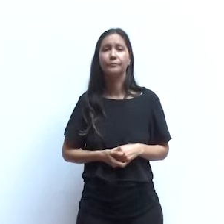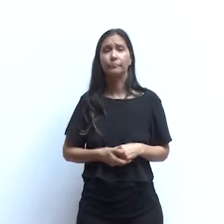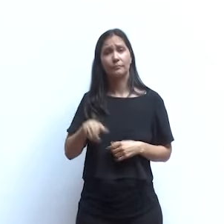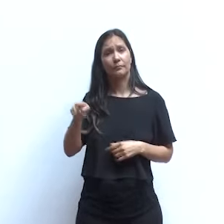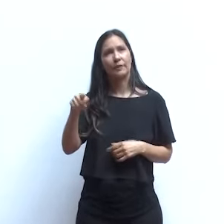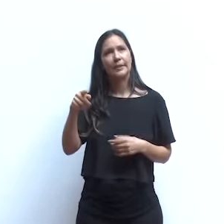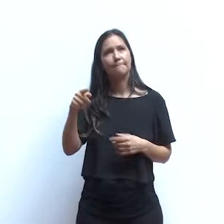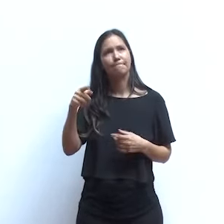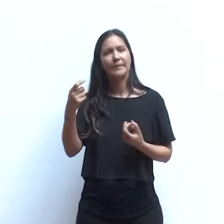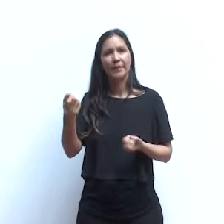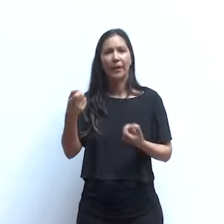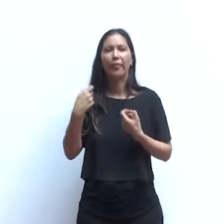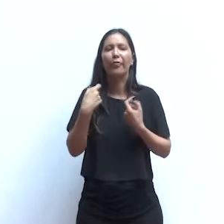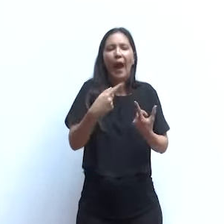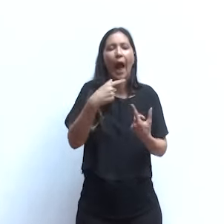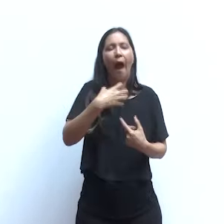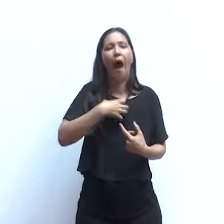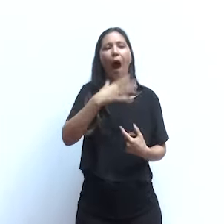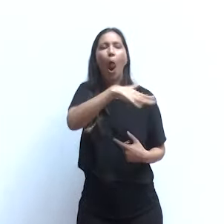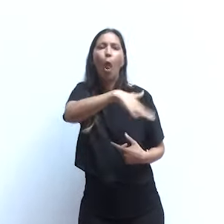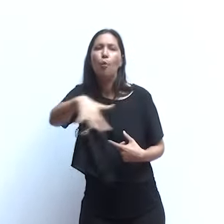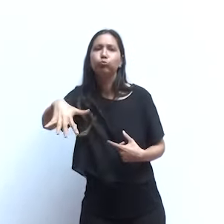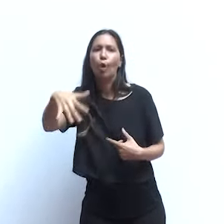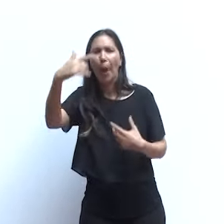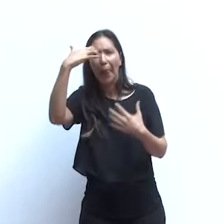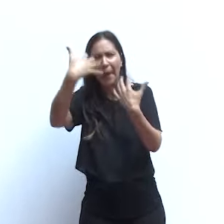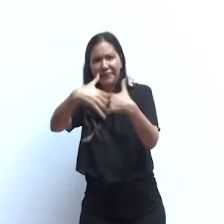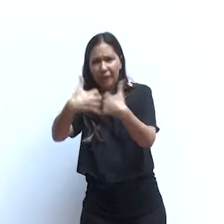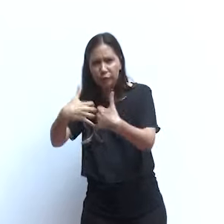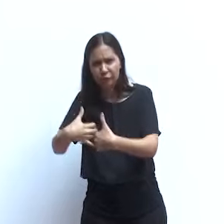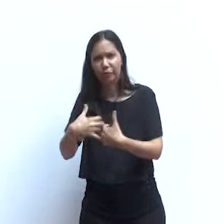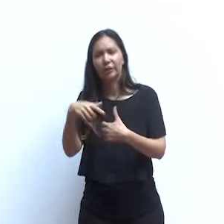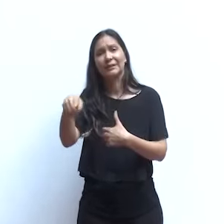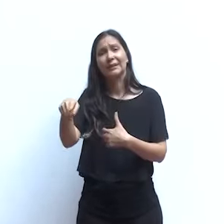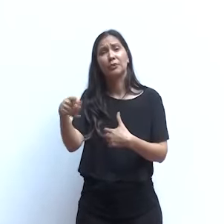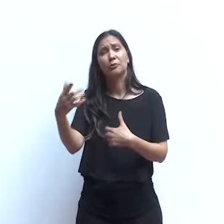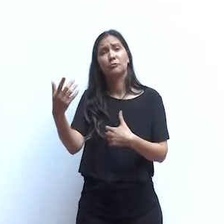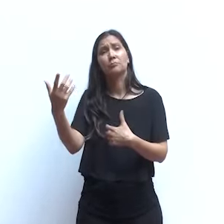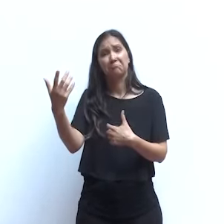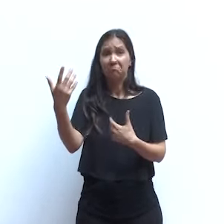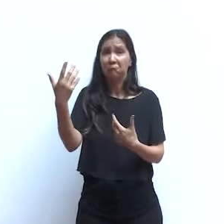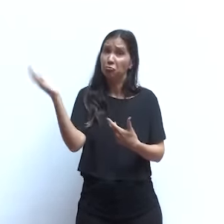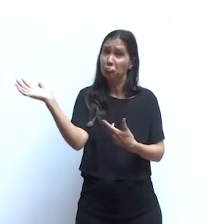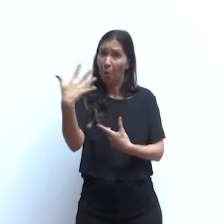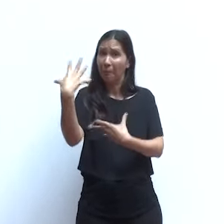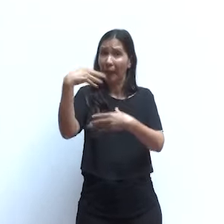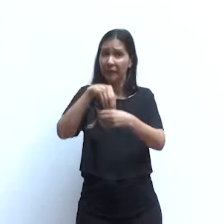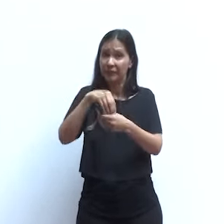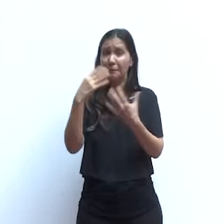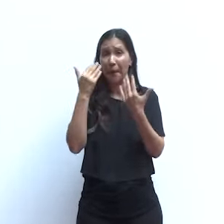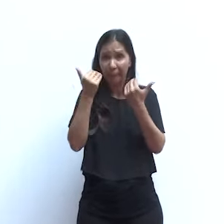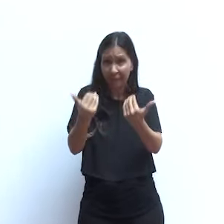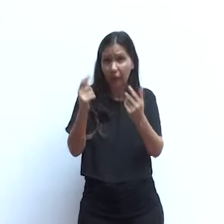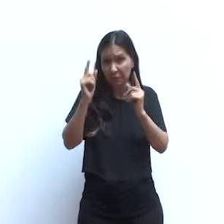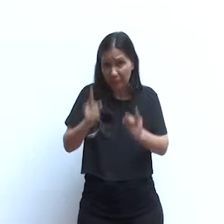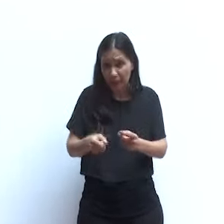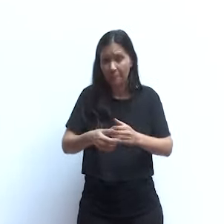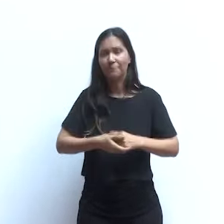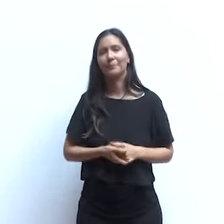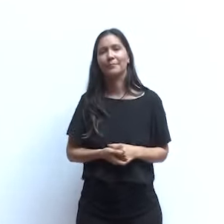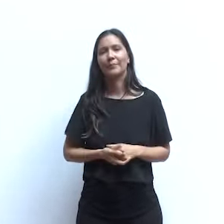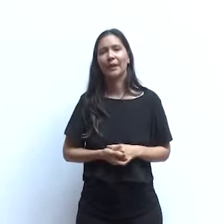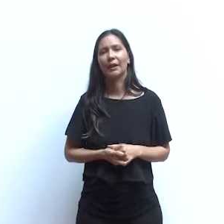las reflexiones con los alumnos a los que participa en sus investigaciones porque en última instancia La única forma de de